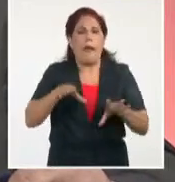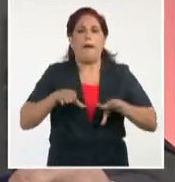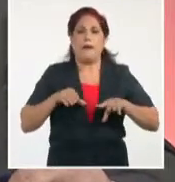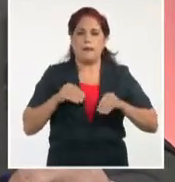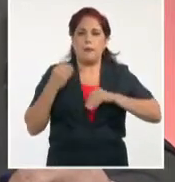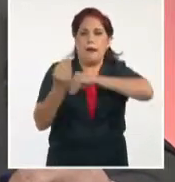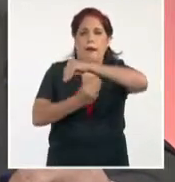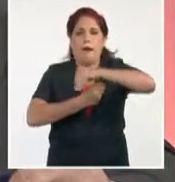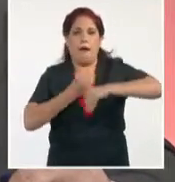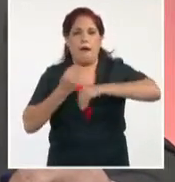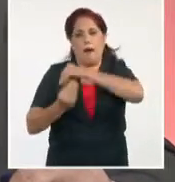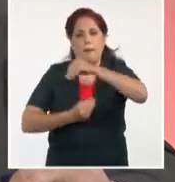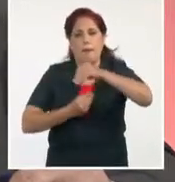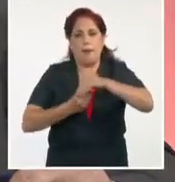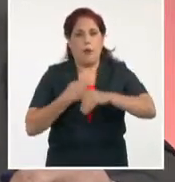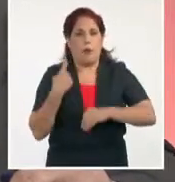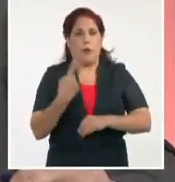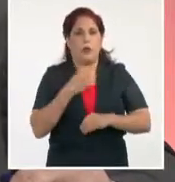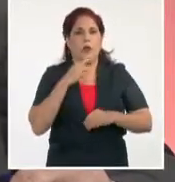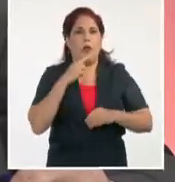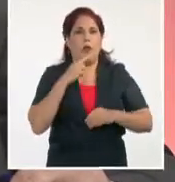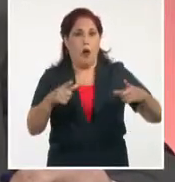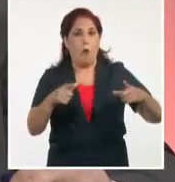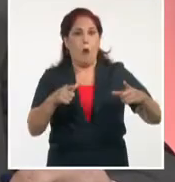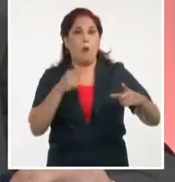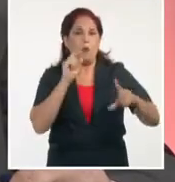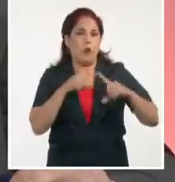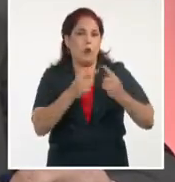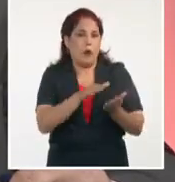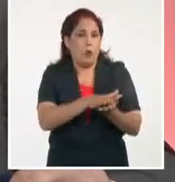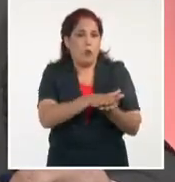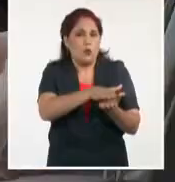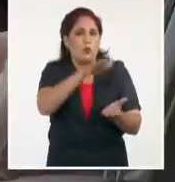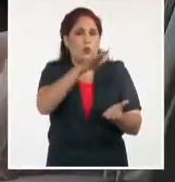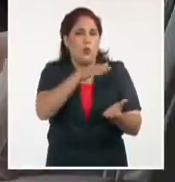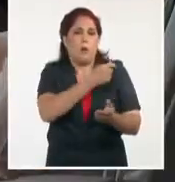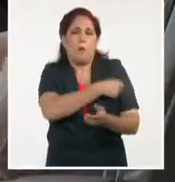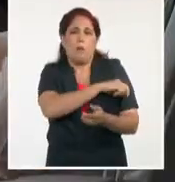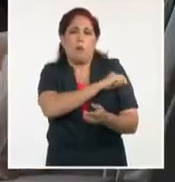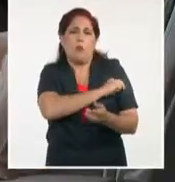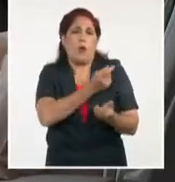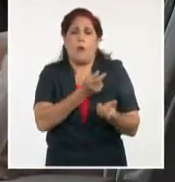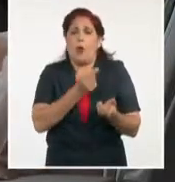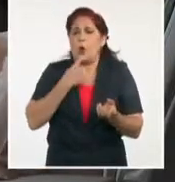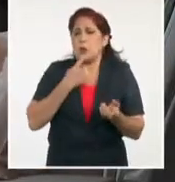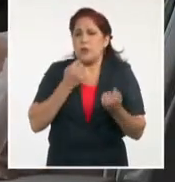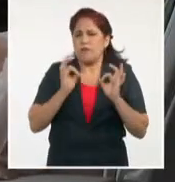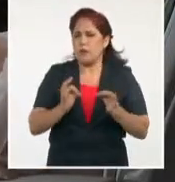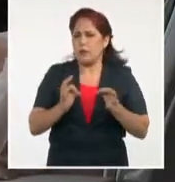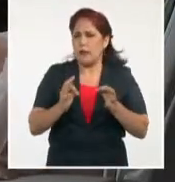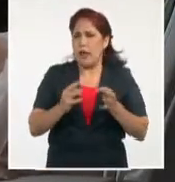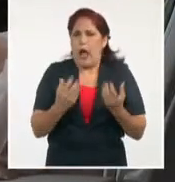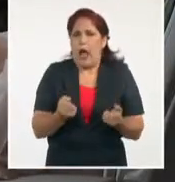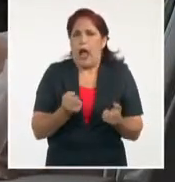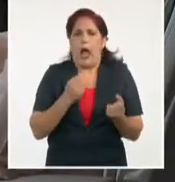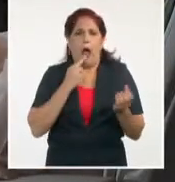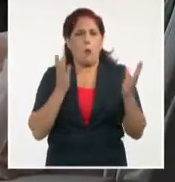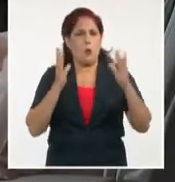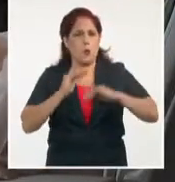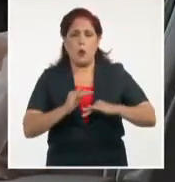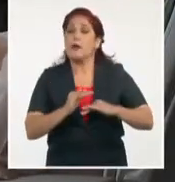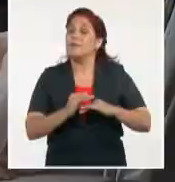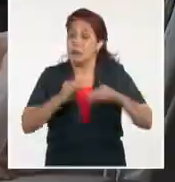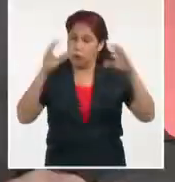transformados en nuestros embalses, y por eso la población no siente tanto los efectos de estas lluvias que son